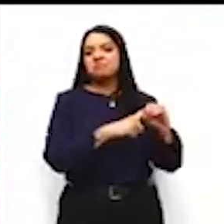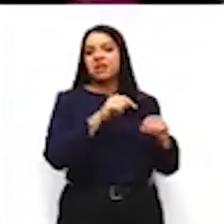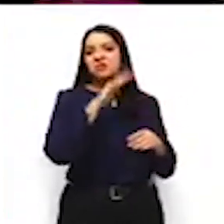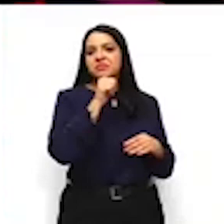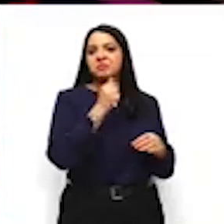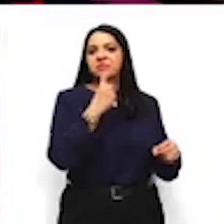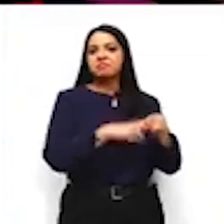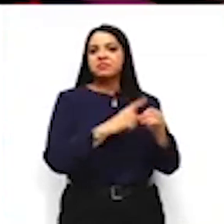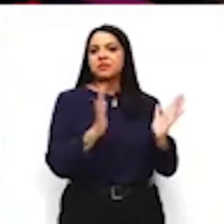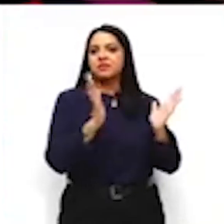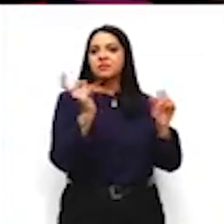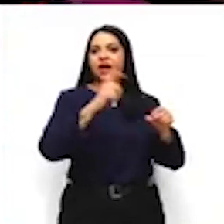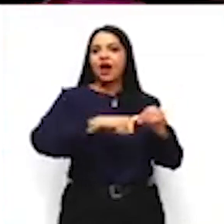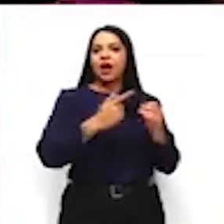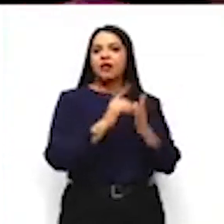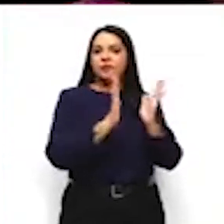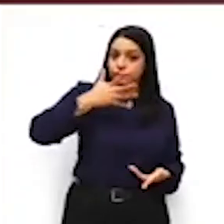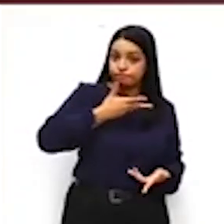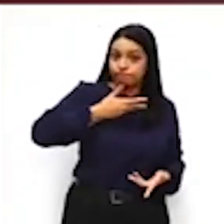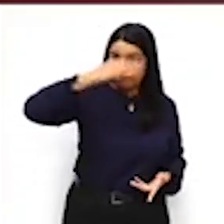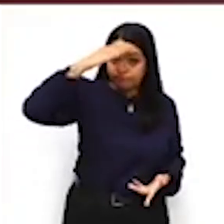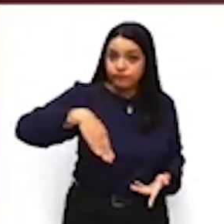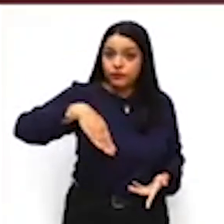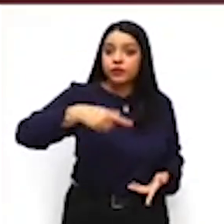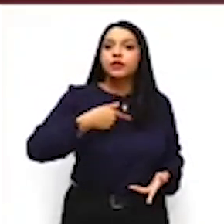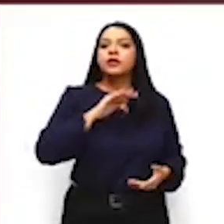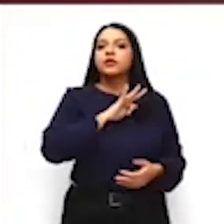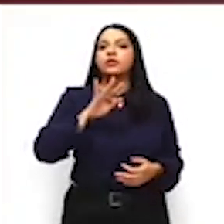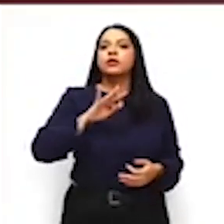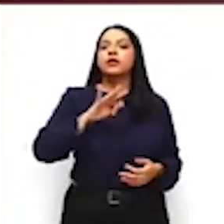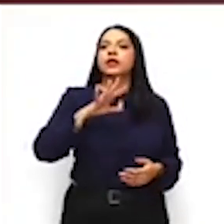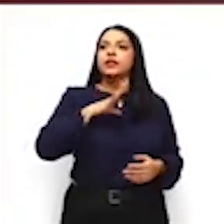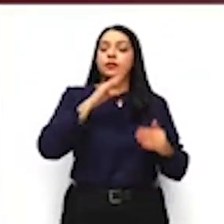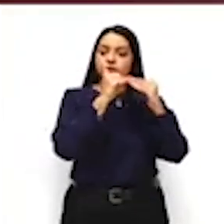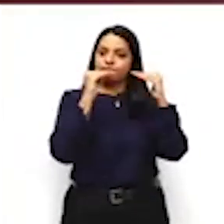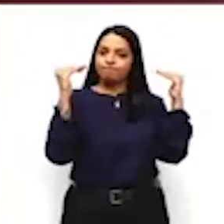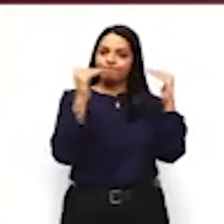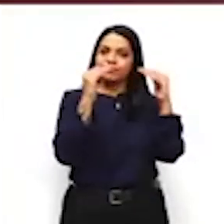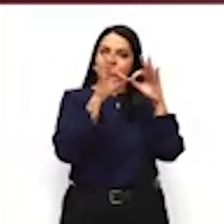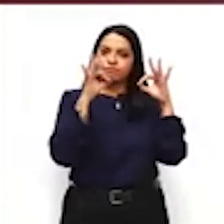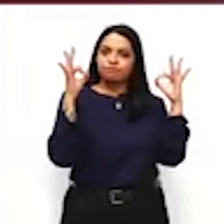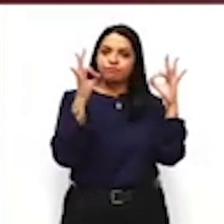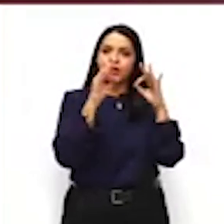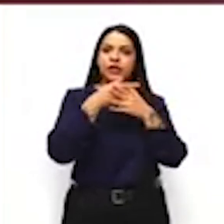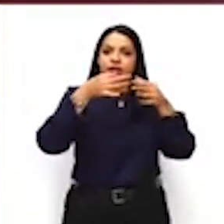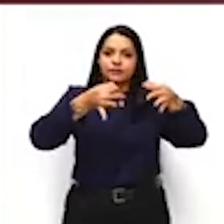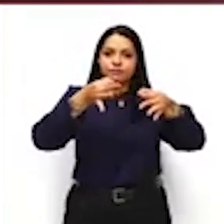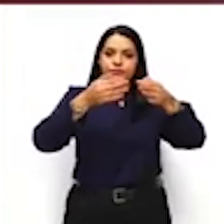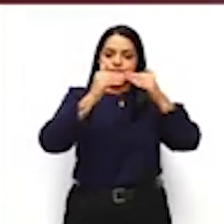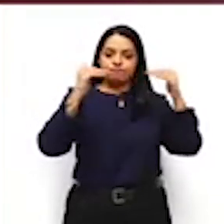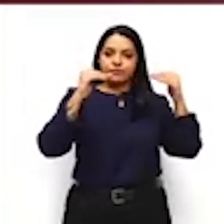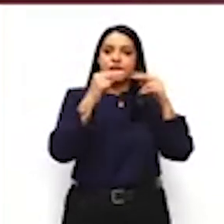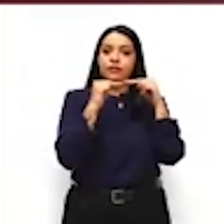inconstitucional. ¿Habían oído una cosa así? Tenemos que estar a la altura de ese segundo piso de la